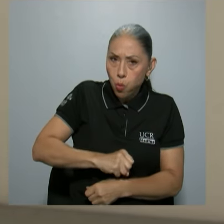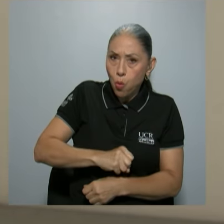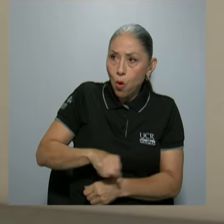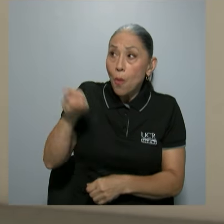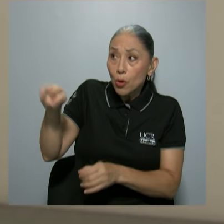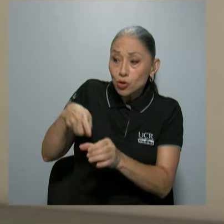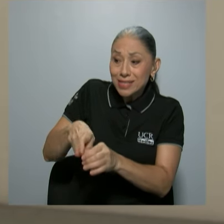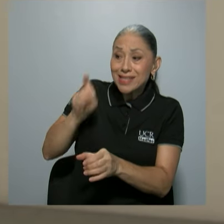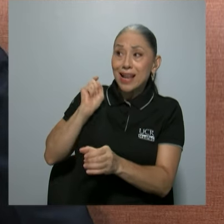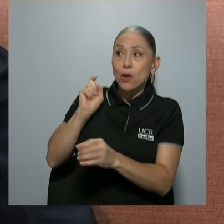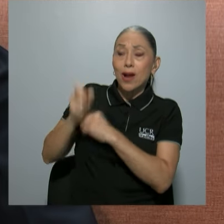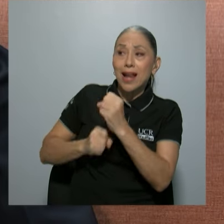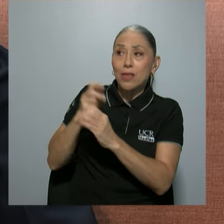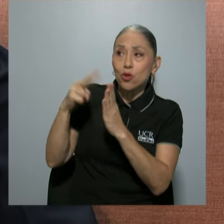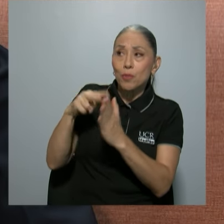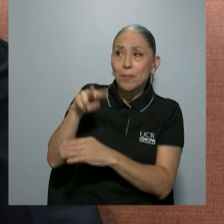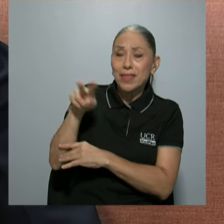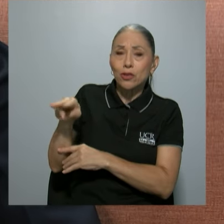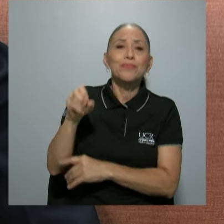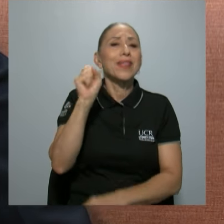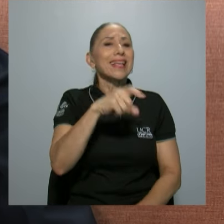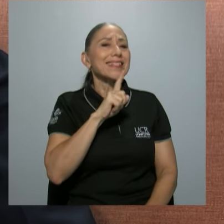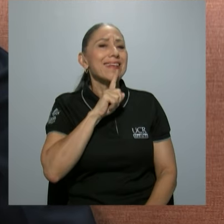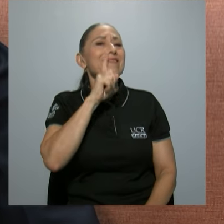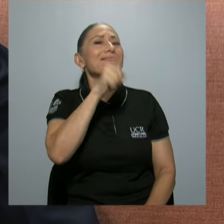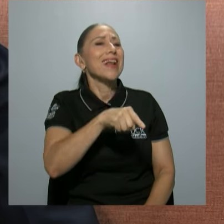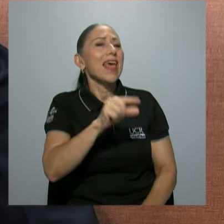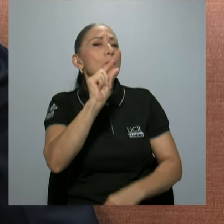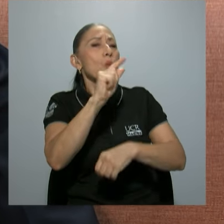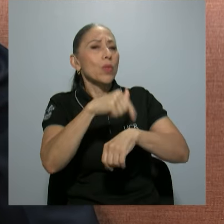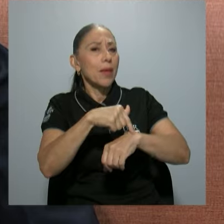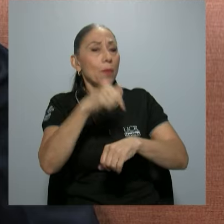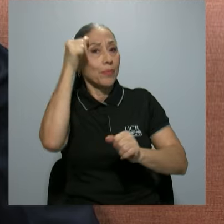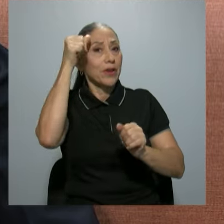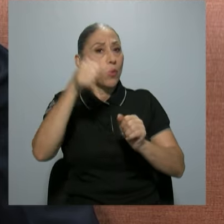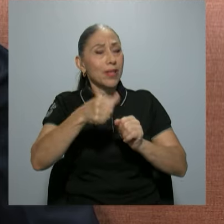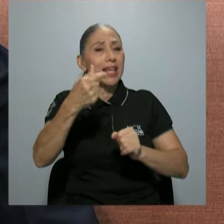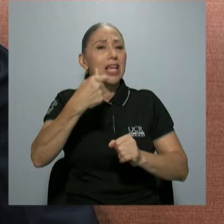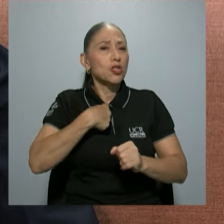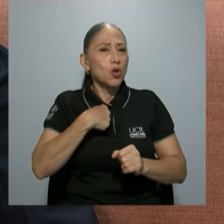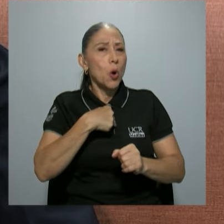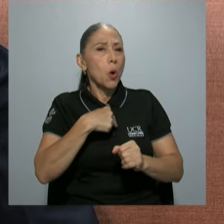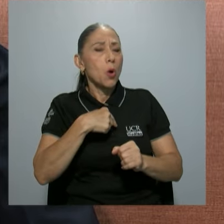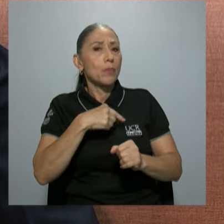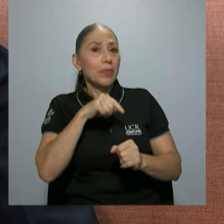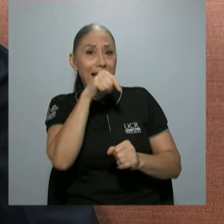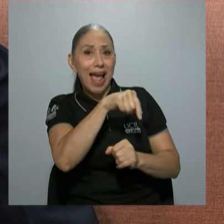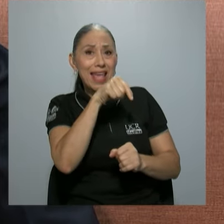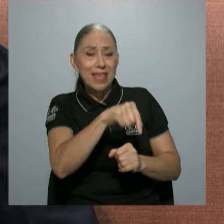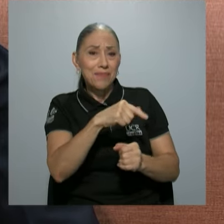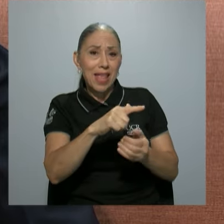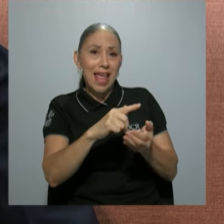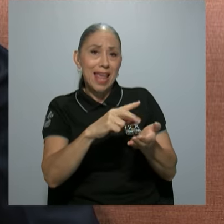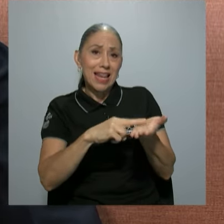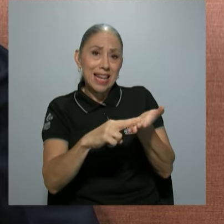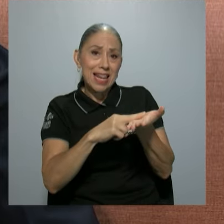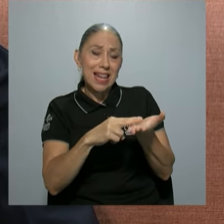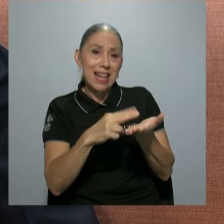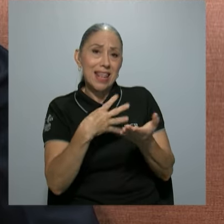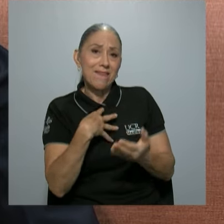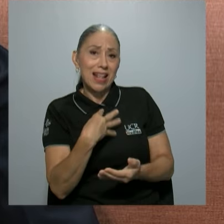en el 2022. Sí, en realidad fue poco tiempo. Recuerden que yo protagonicé ahí muy poco tiempo en Liberación Nacional, solo